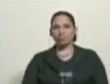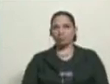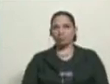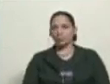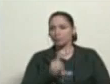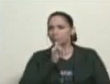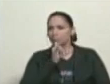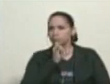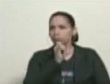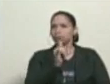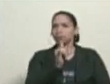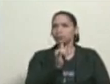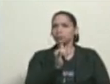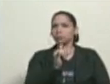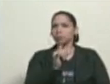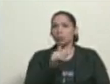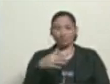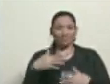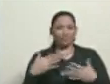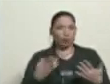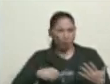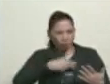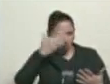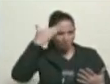informar al país, como ya ha venido